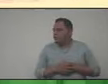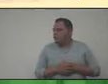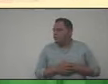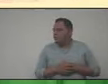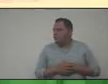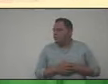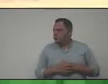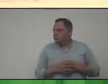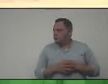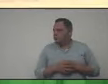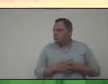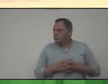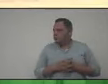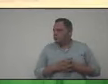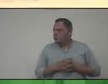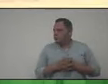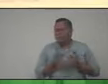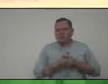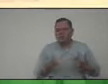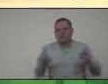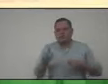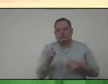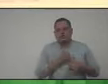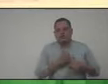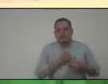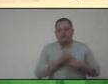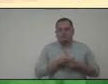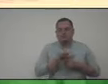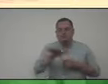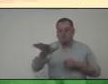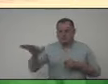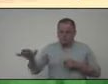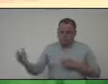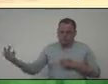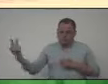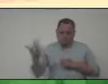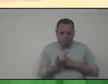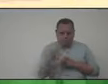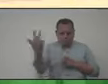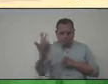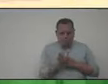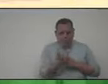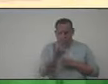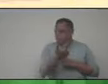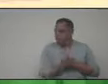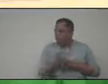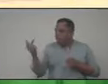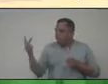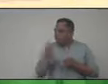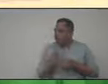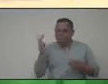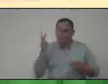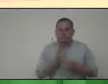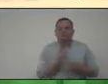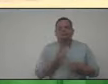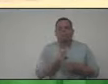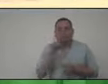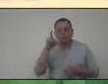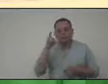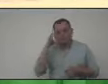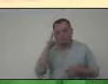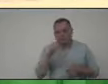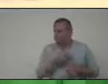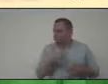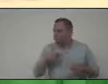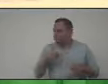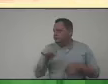zonas diferentes a Yopal. Ustedes saben, igual el gobernador, es un trabajo con la Secretaría de